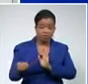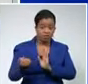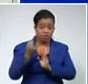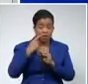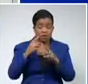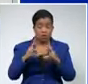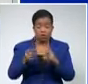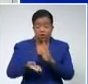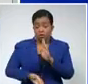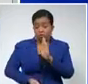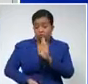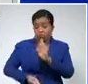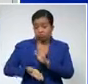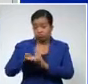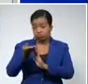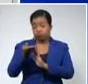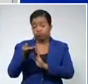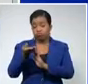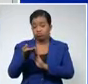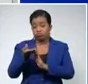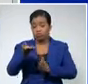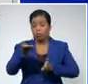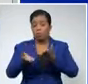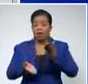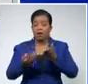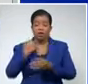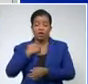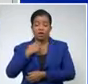superior a todo el año 2020.